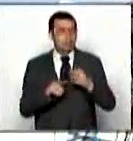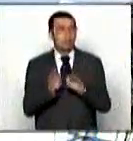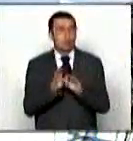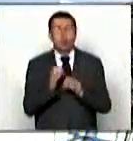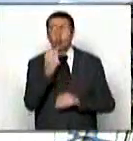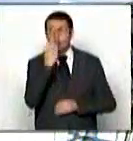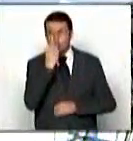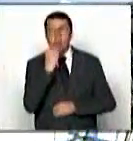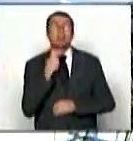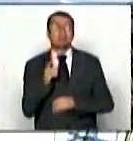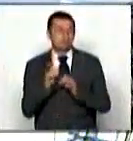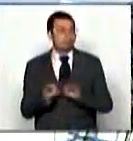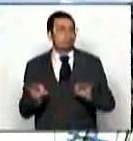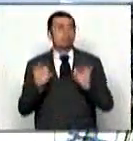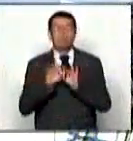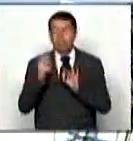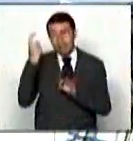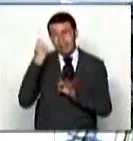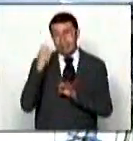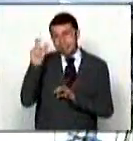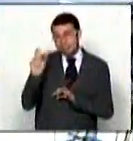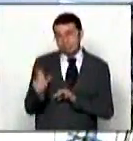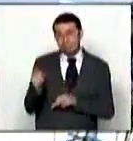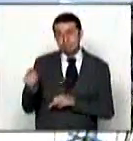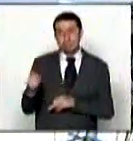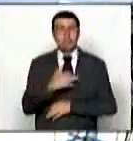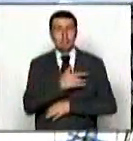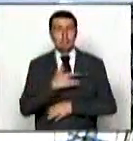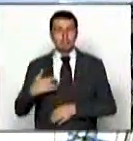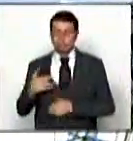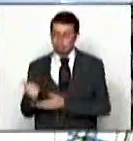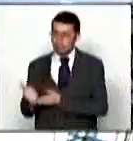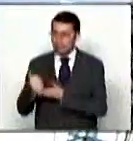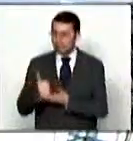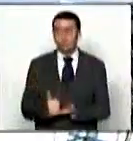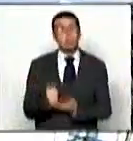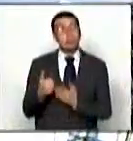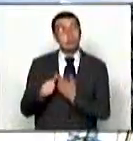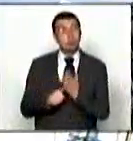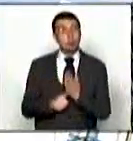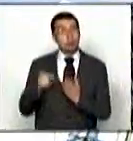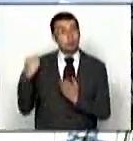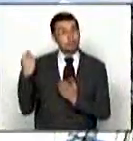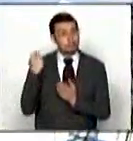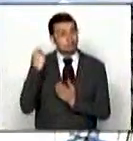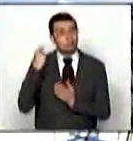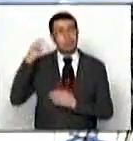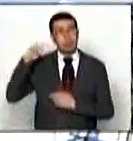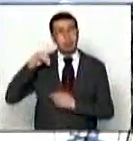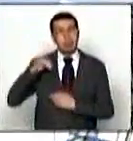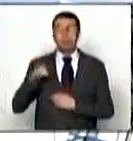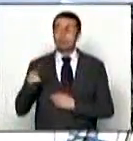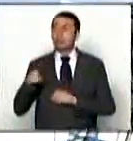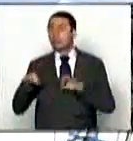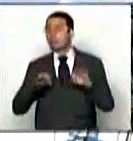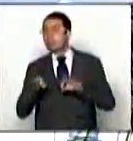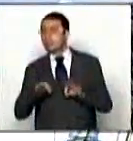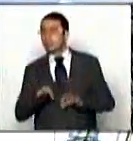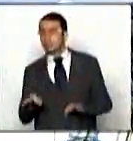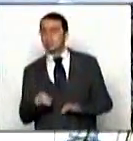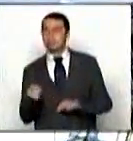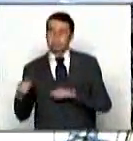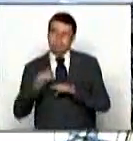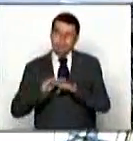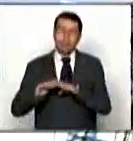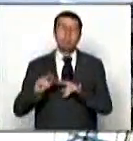con el doctor José Miguel Rivera ayer, nuestro terapeuta invitado en el programa de esta del martes, invitado esta semana a Manizales y a